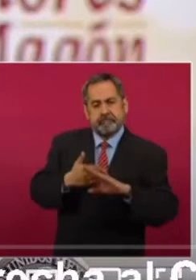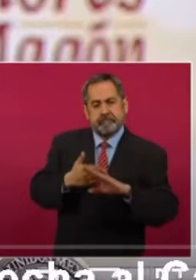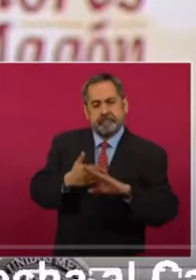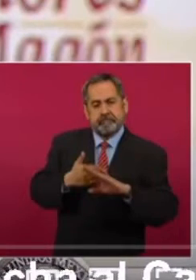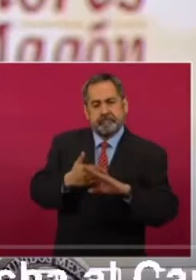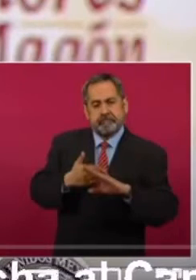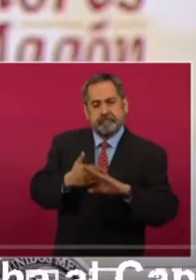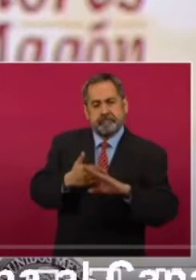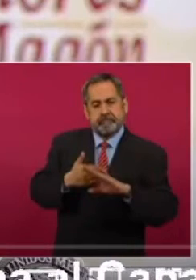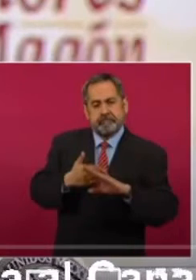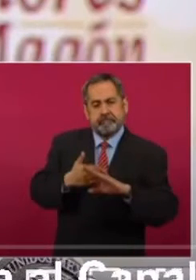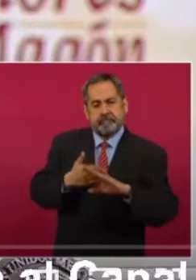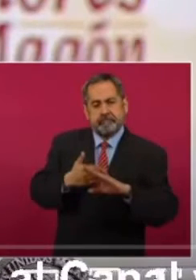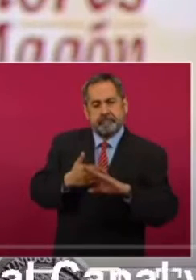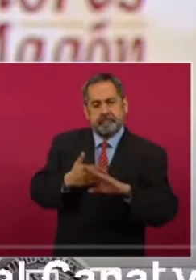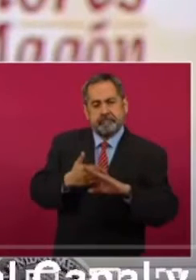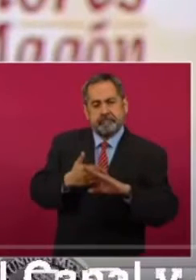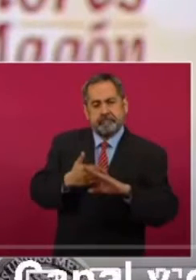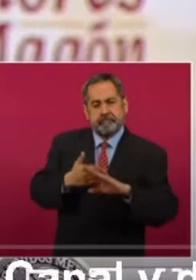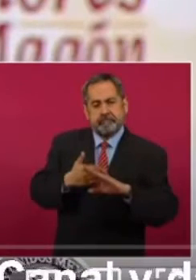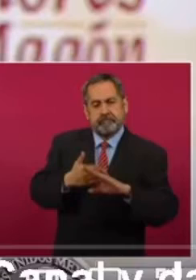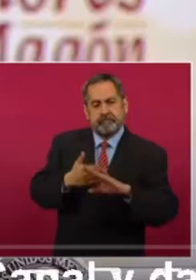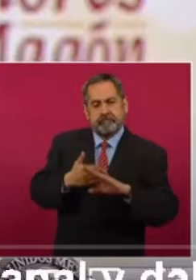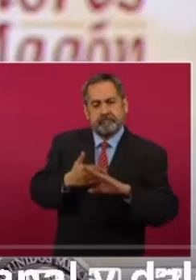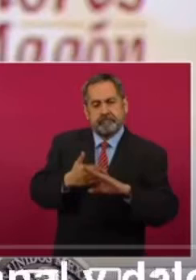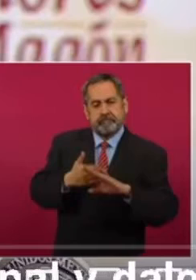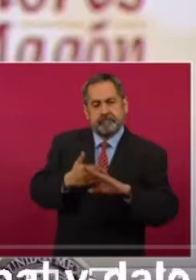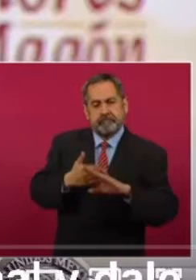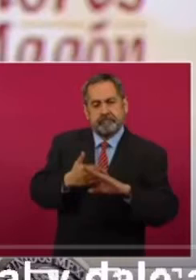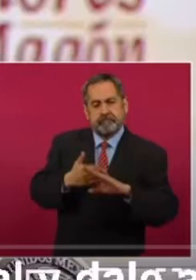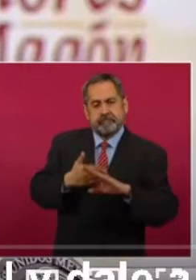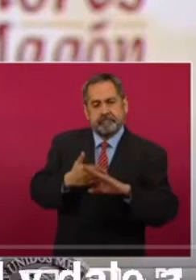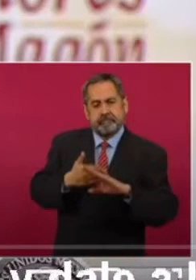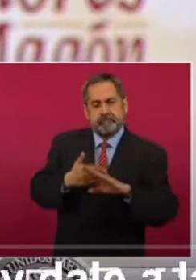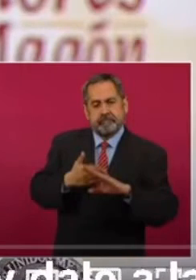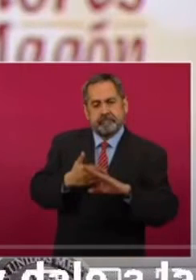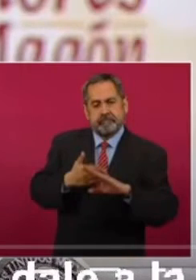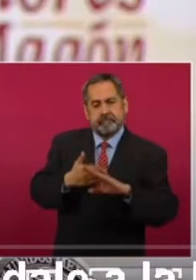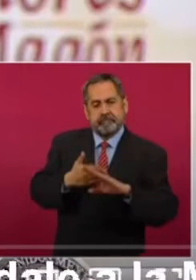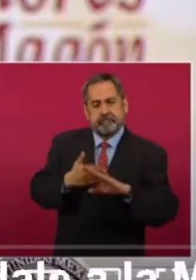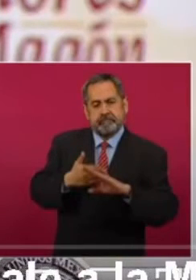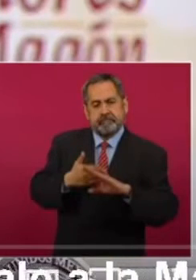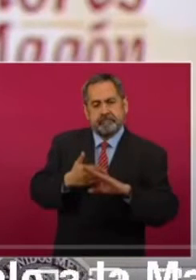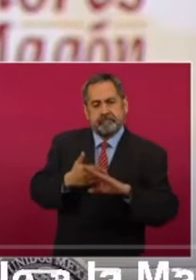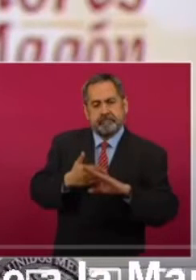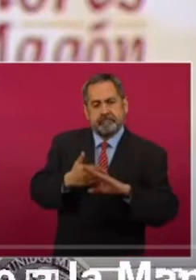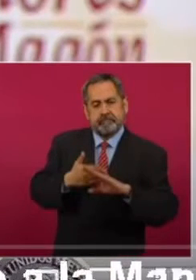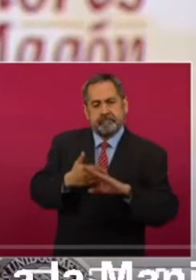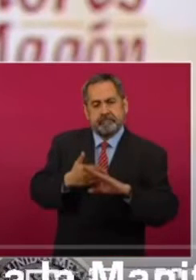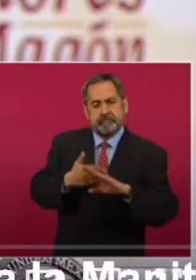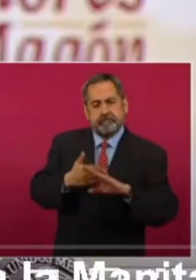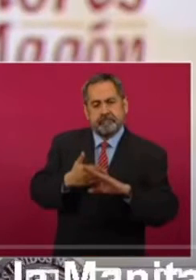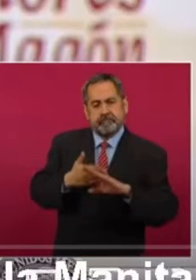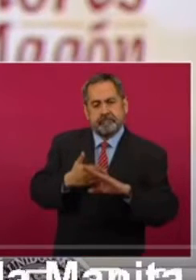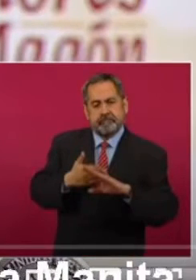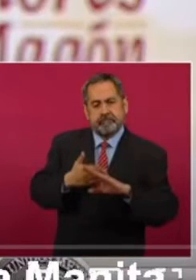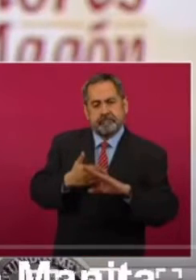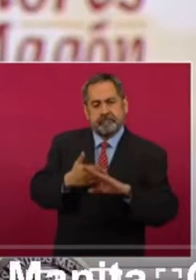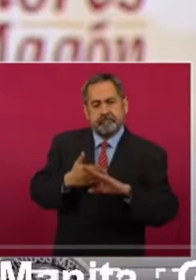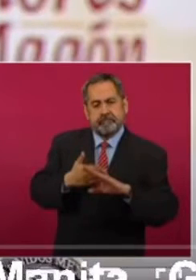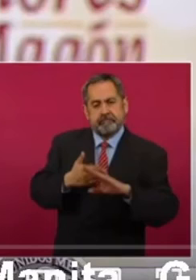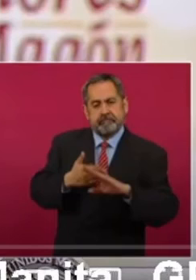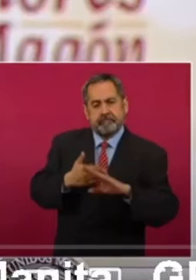hasta mañana justo en saludarles este es el jb canal